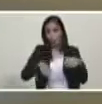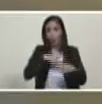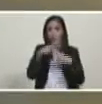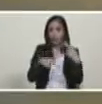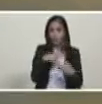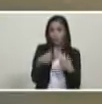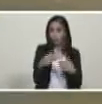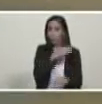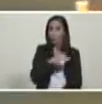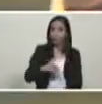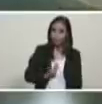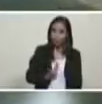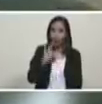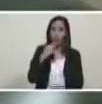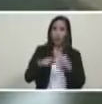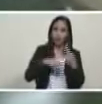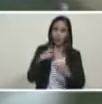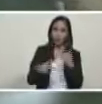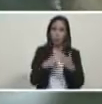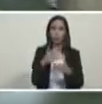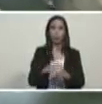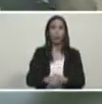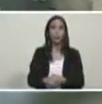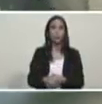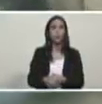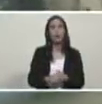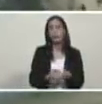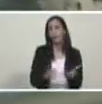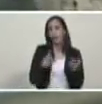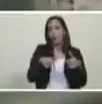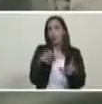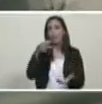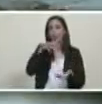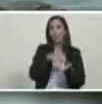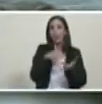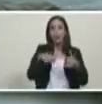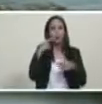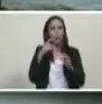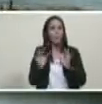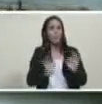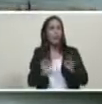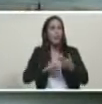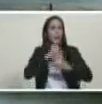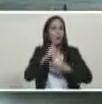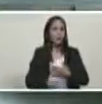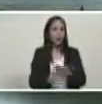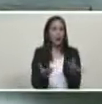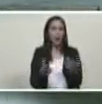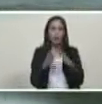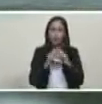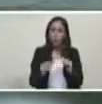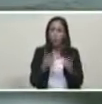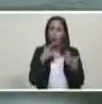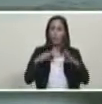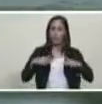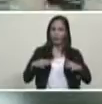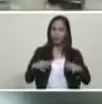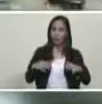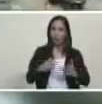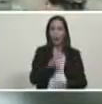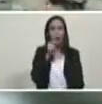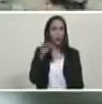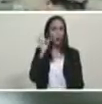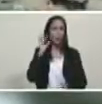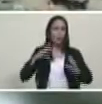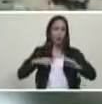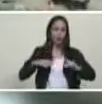es posible la responsabilidad que tiene el Estado de planificar el tiempo libre de los venezolanos y venezolanas.